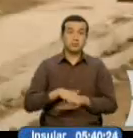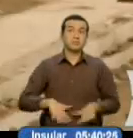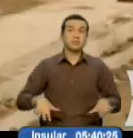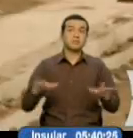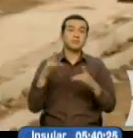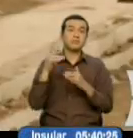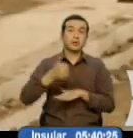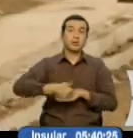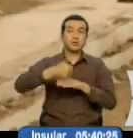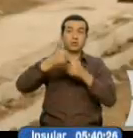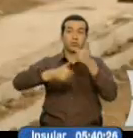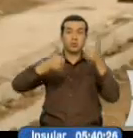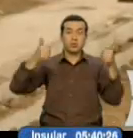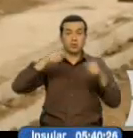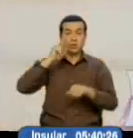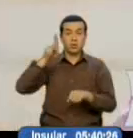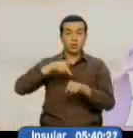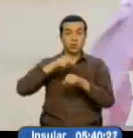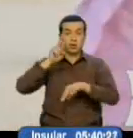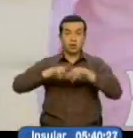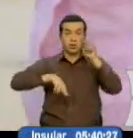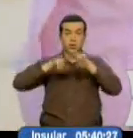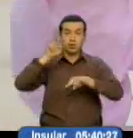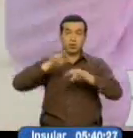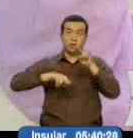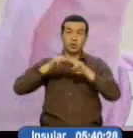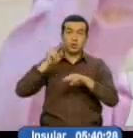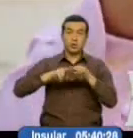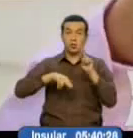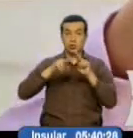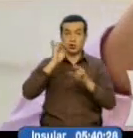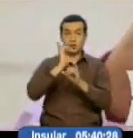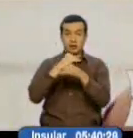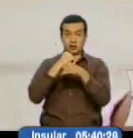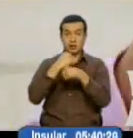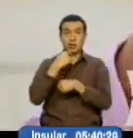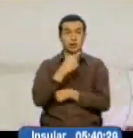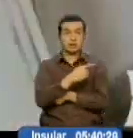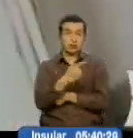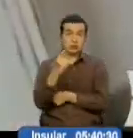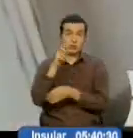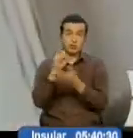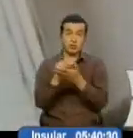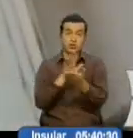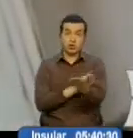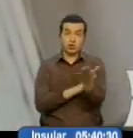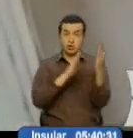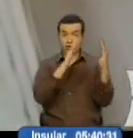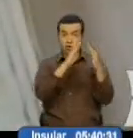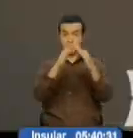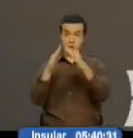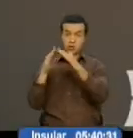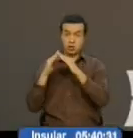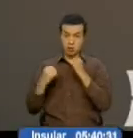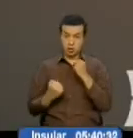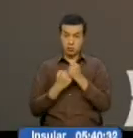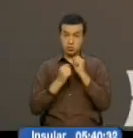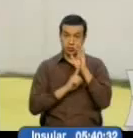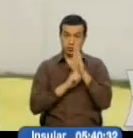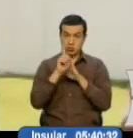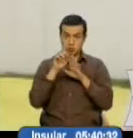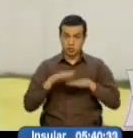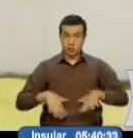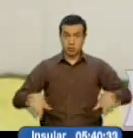ciudadanos, autoridades y profesionales de la construcción. Este ingeniero civil asegura que los proyectos habitacionales aportan al desarrollo